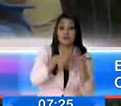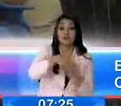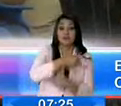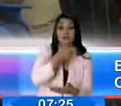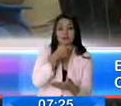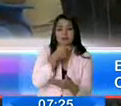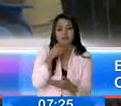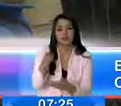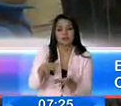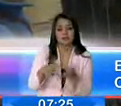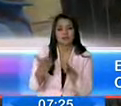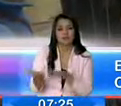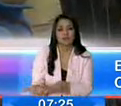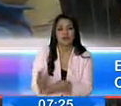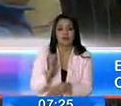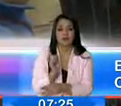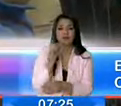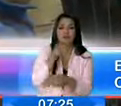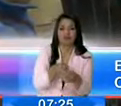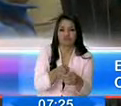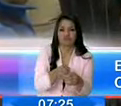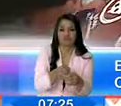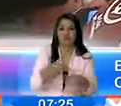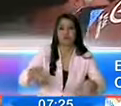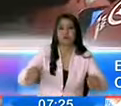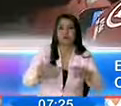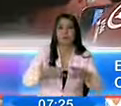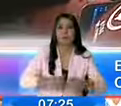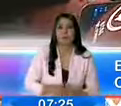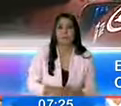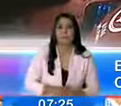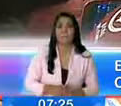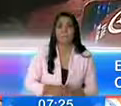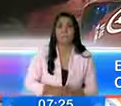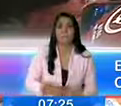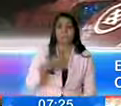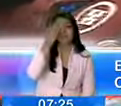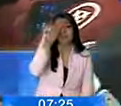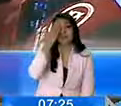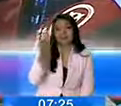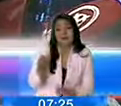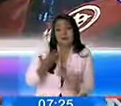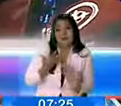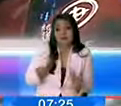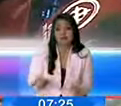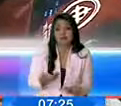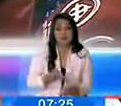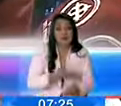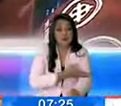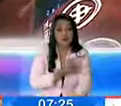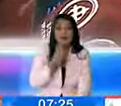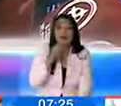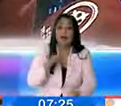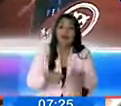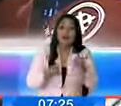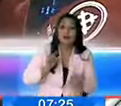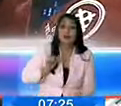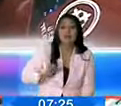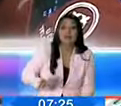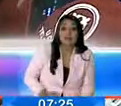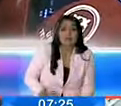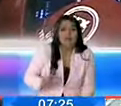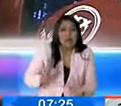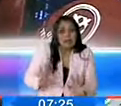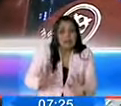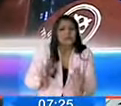periodistas asesinados, quienes estuvieron presentes en la sala. Lo conocíamos ya, son cosas que se han dicho, salvo algunos detalles que a